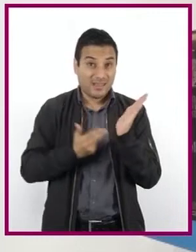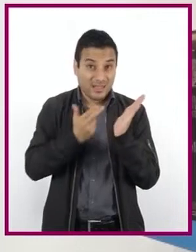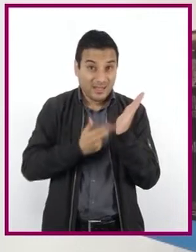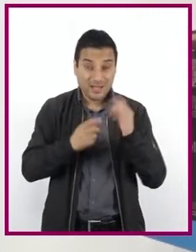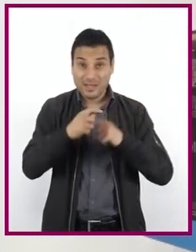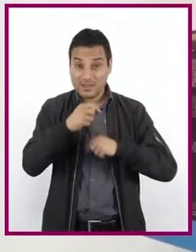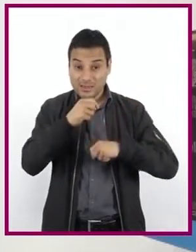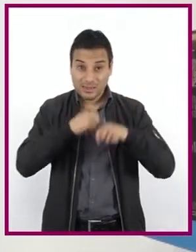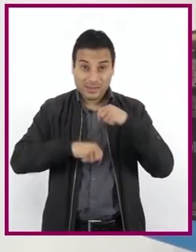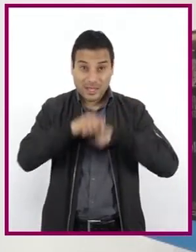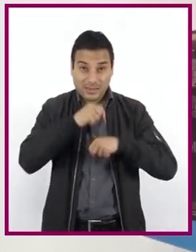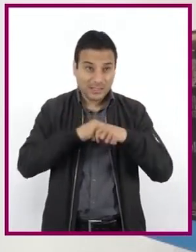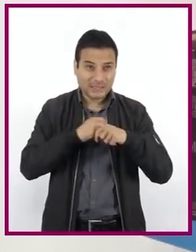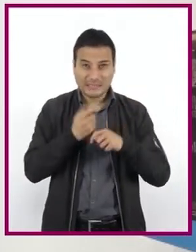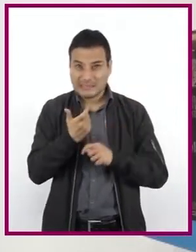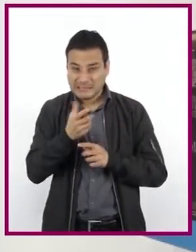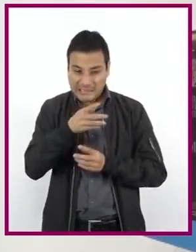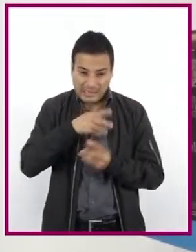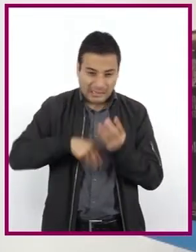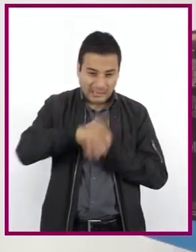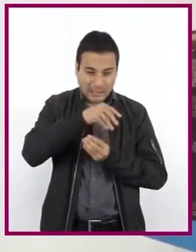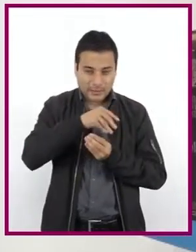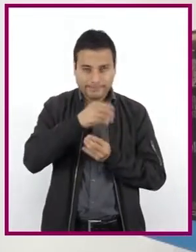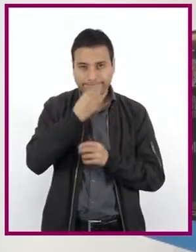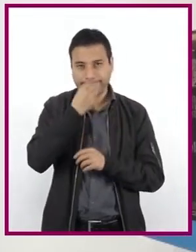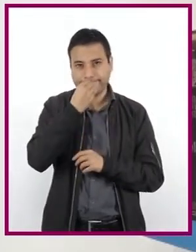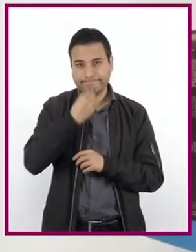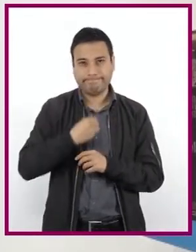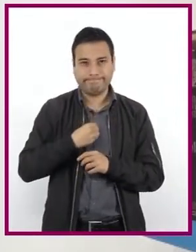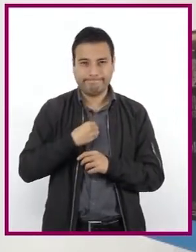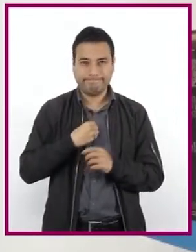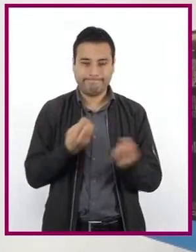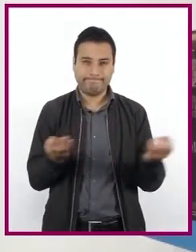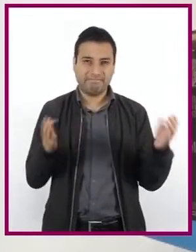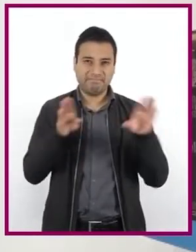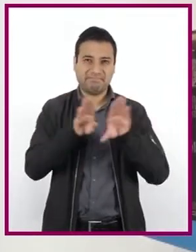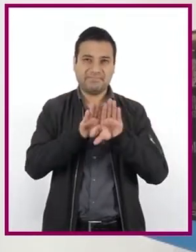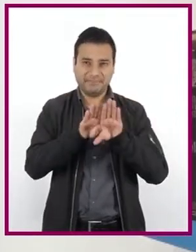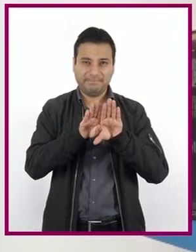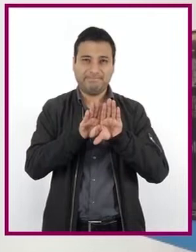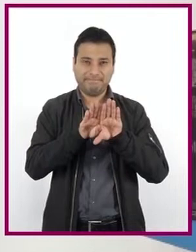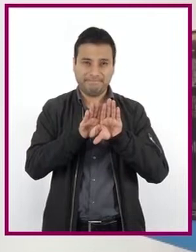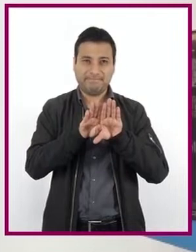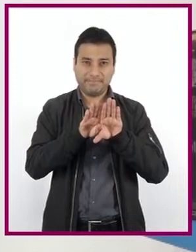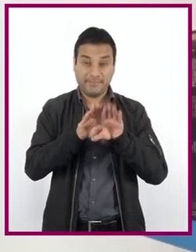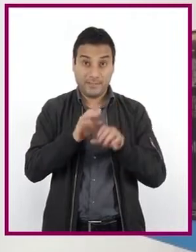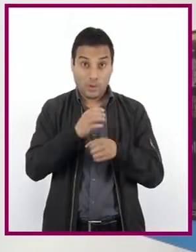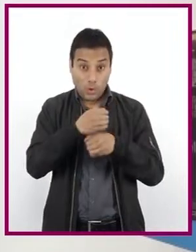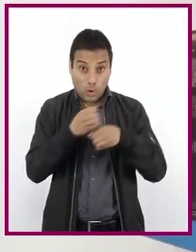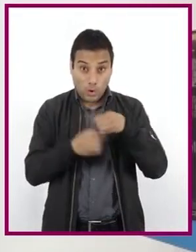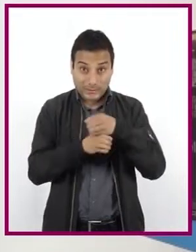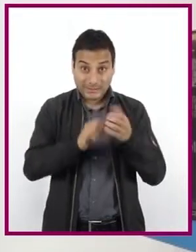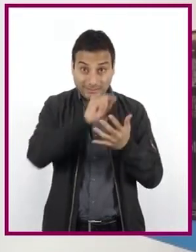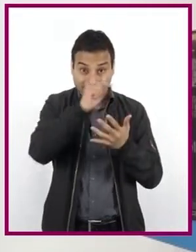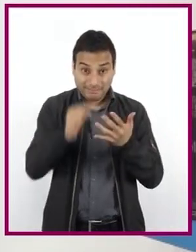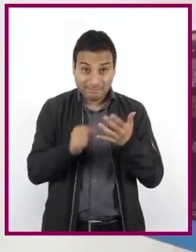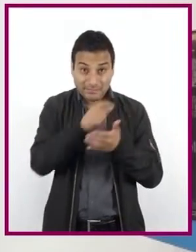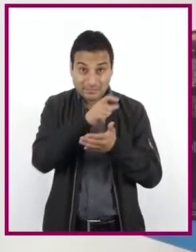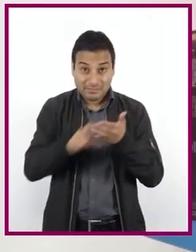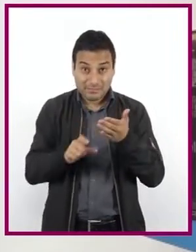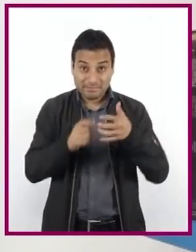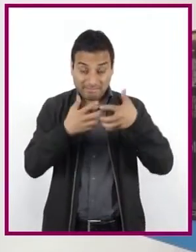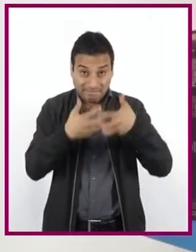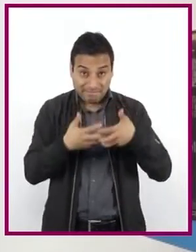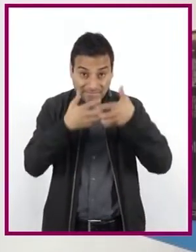vieron obligados a cerrar ante la imposibilidad de obtener el material necesario.